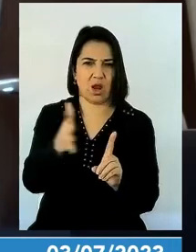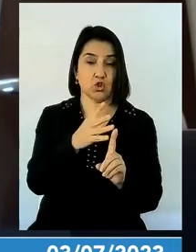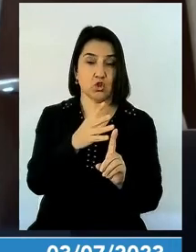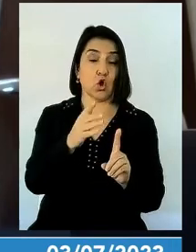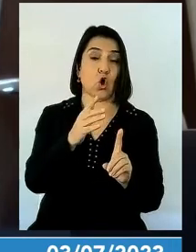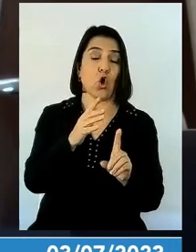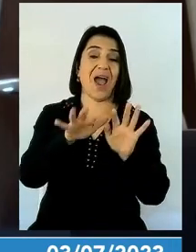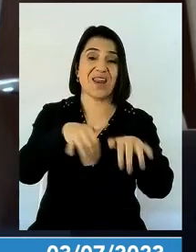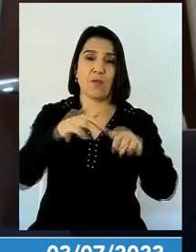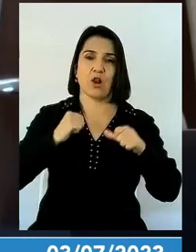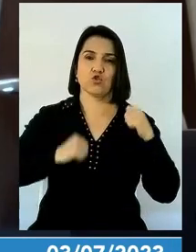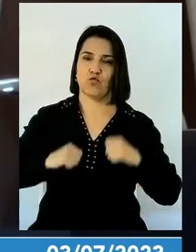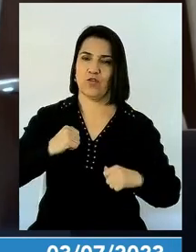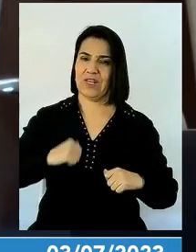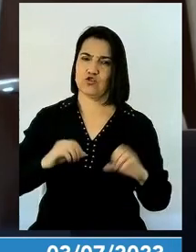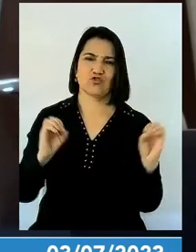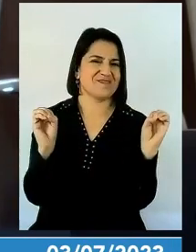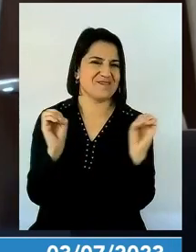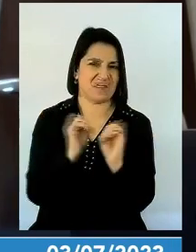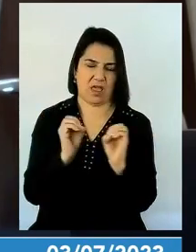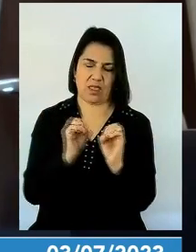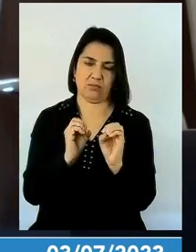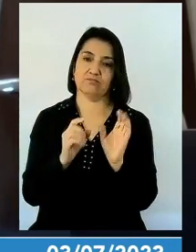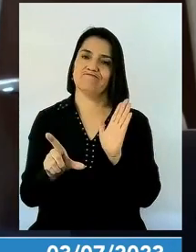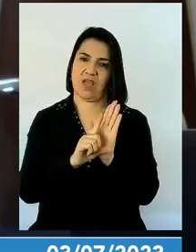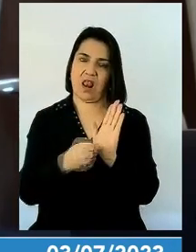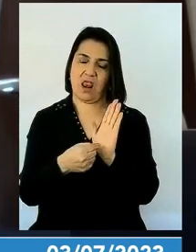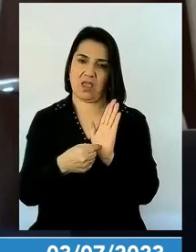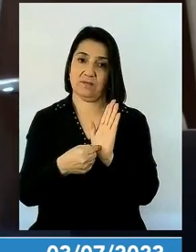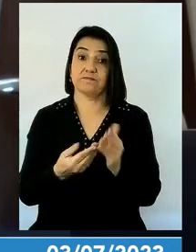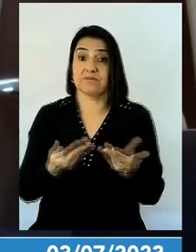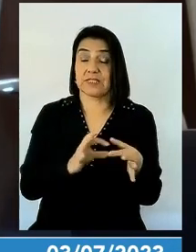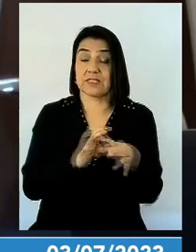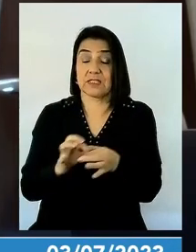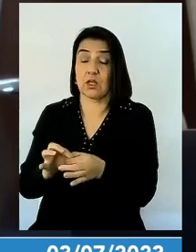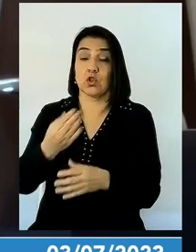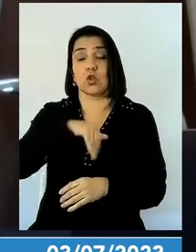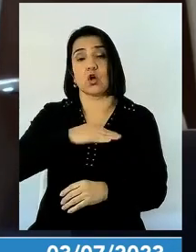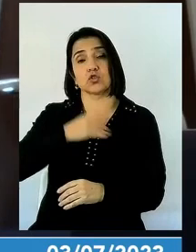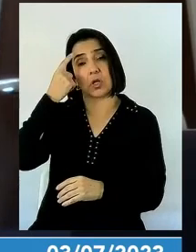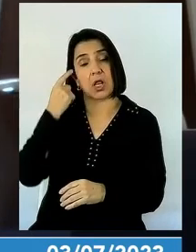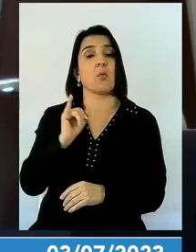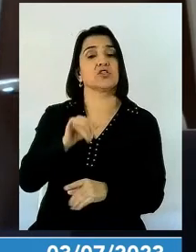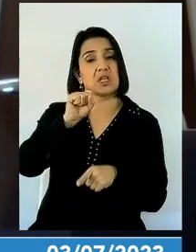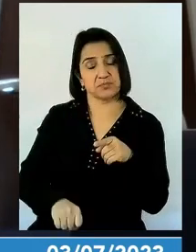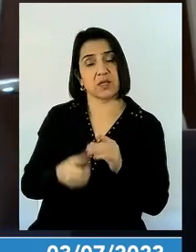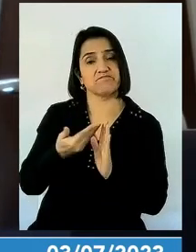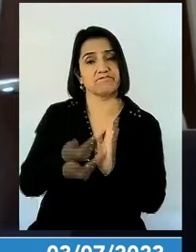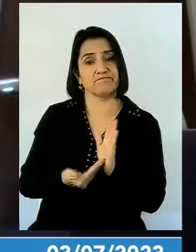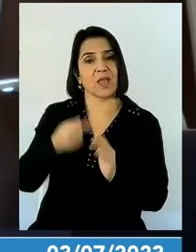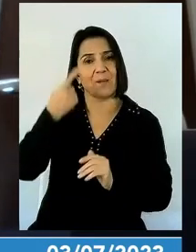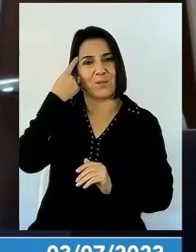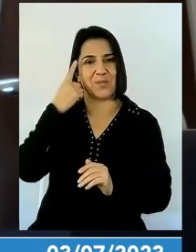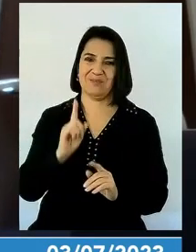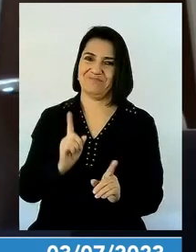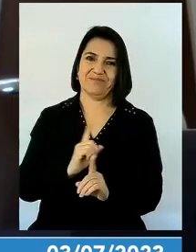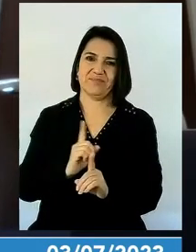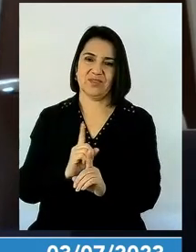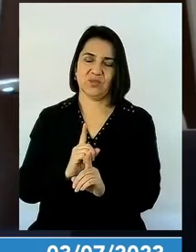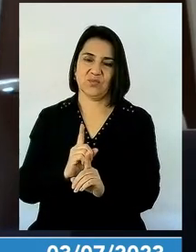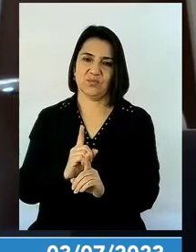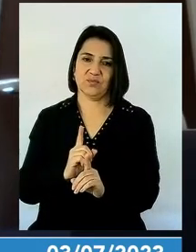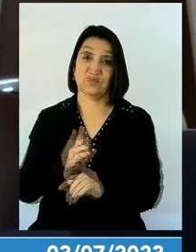Así las cosas, bueno, esperábamos de que íbamos a tener acogida respecto de ello, pero no, aún seguimos